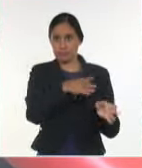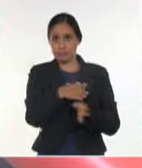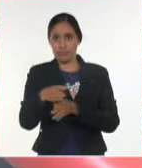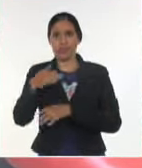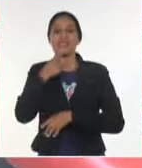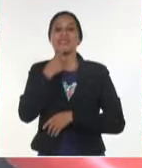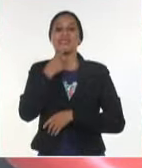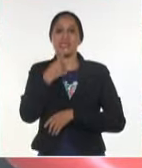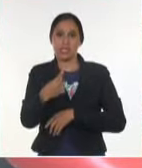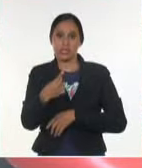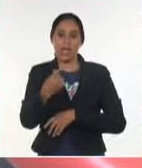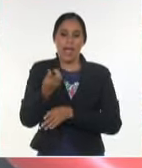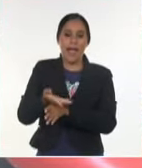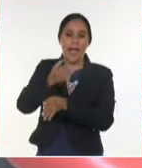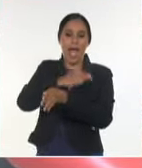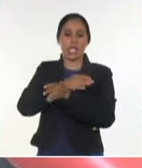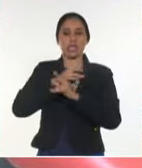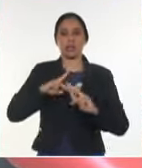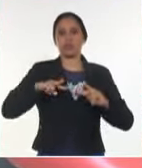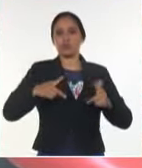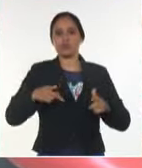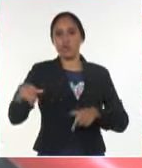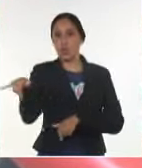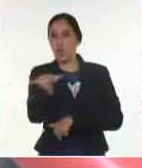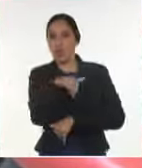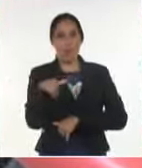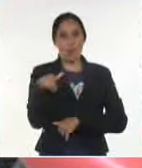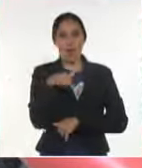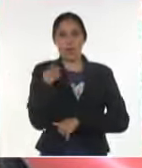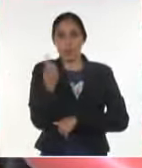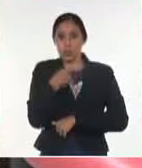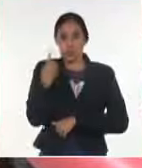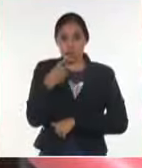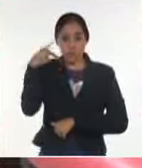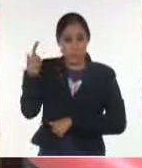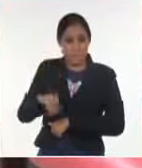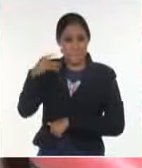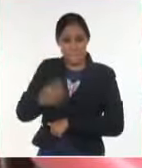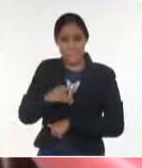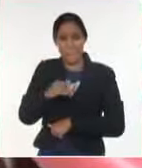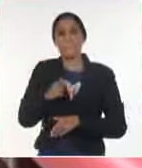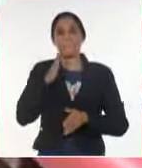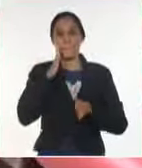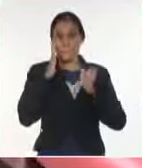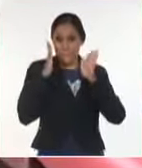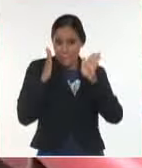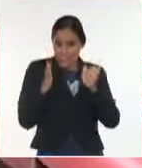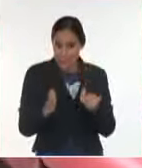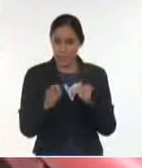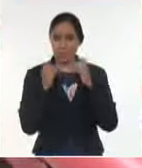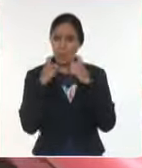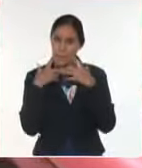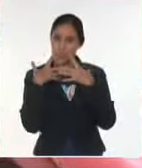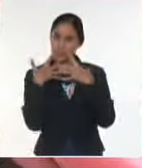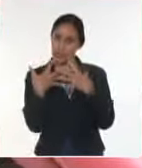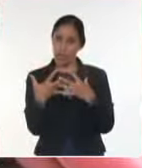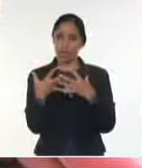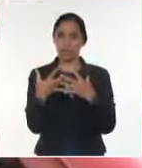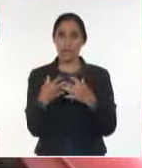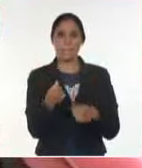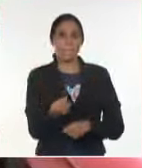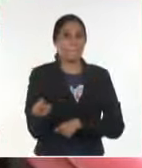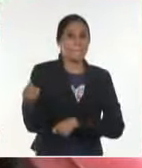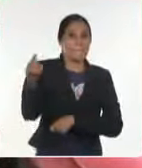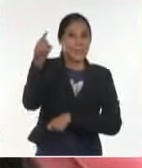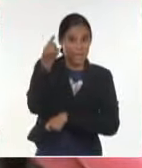exacto. No hemos podido aprovechar la ofensiva de nosotros, sobre todo con corredores en base y un primer inning que ellos aprovecharon muy